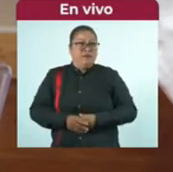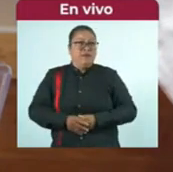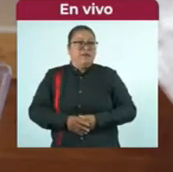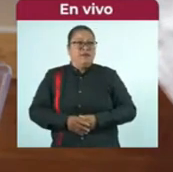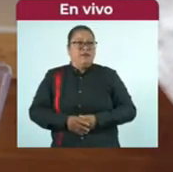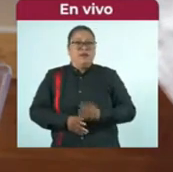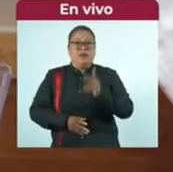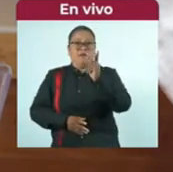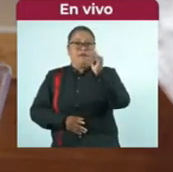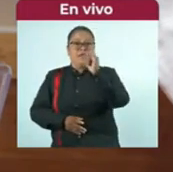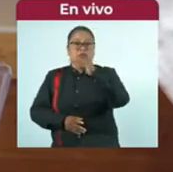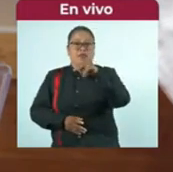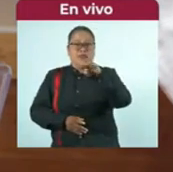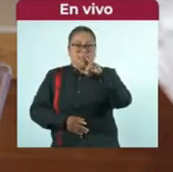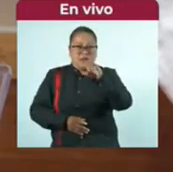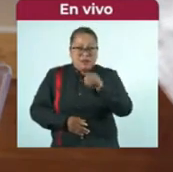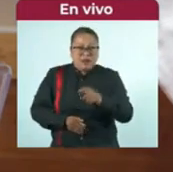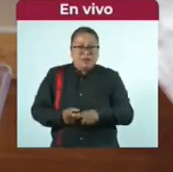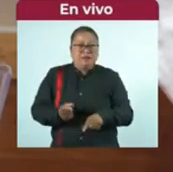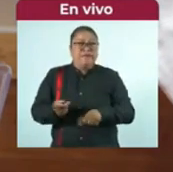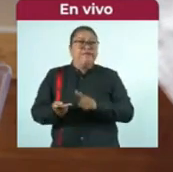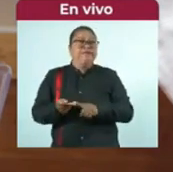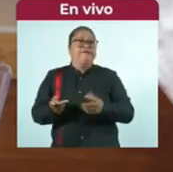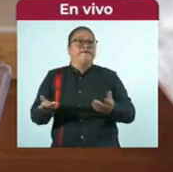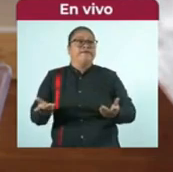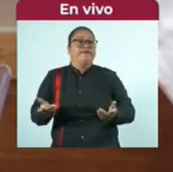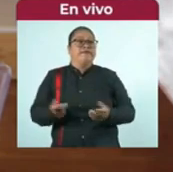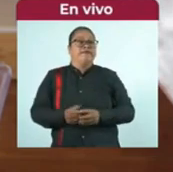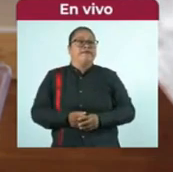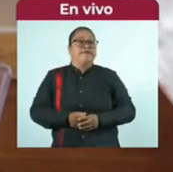el Piñero, la